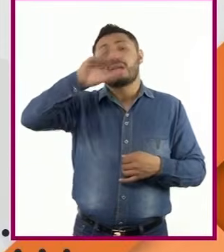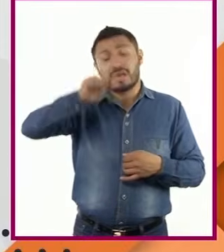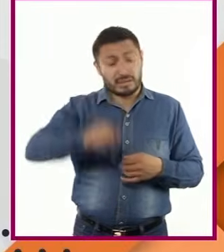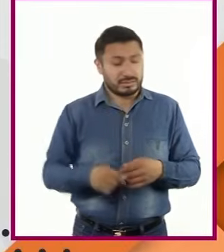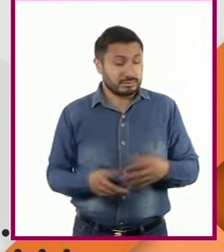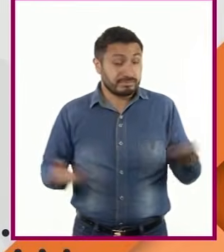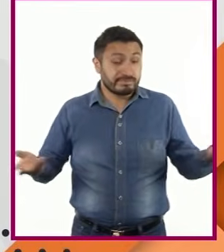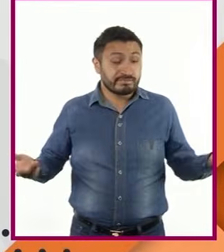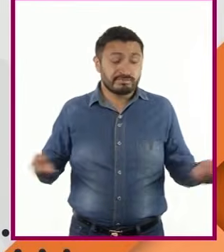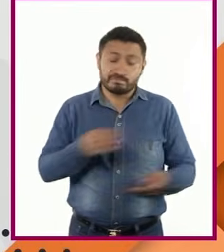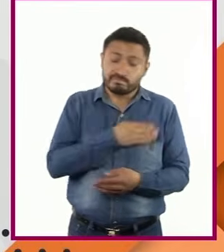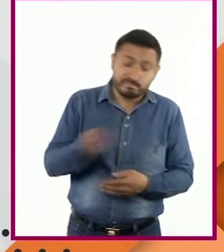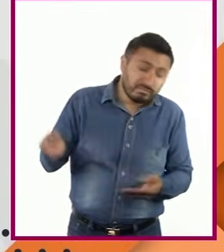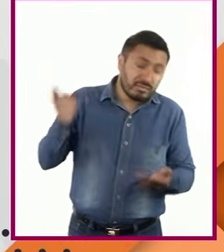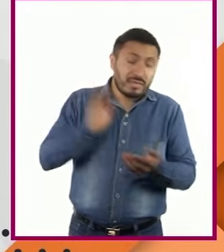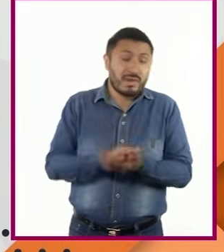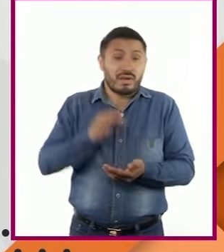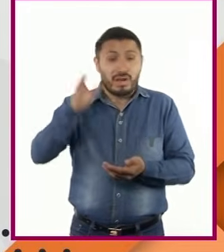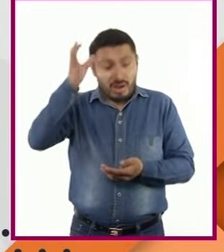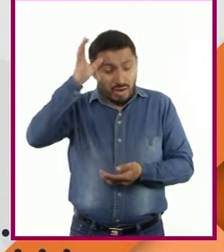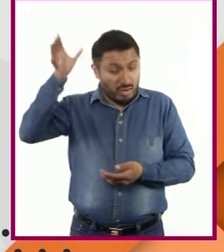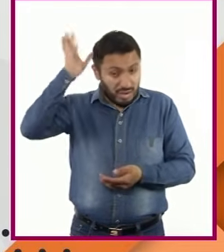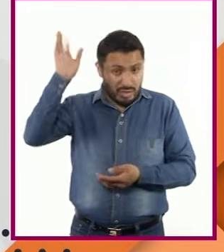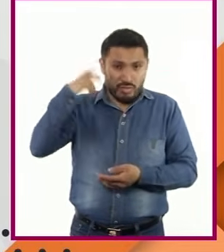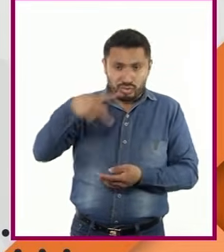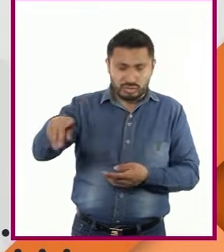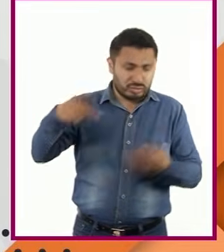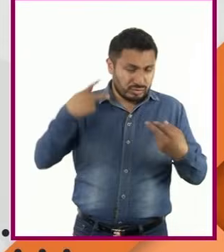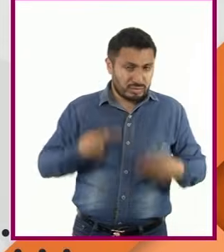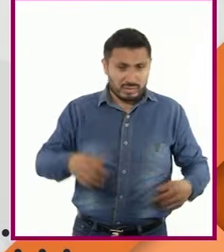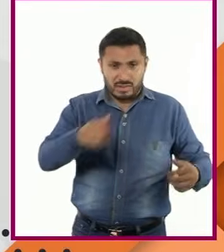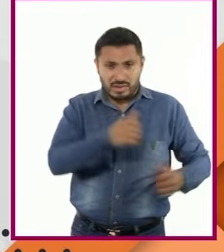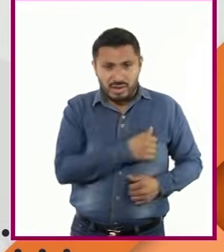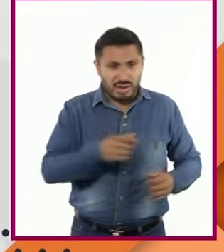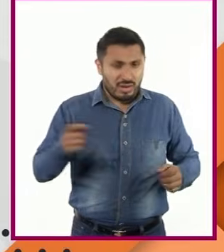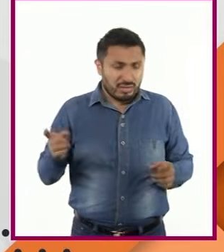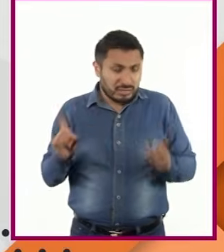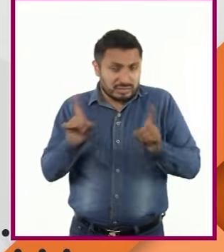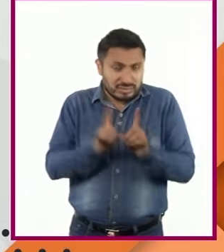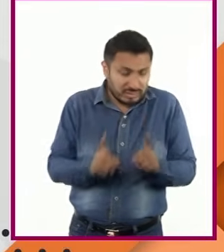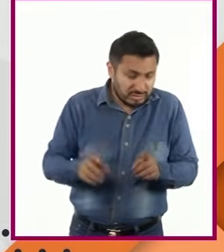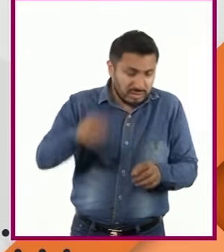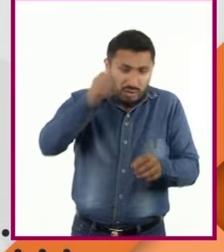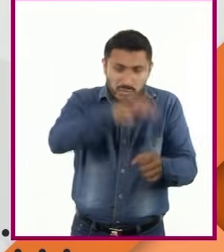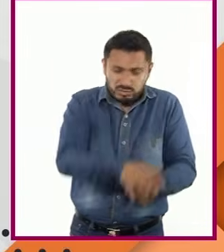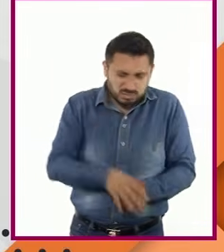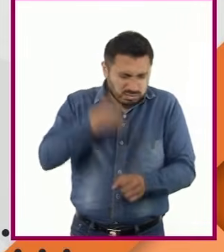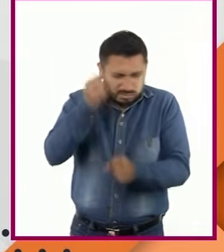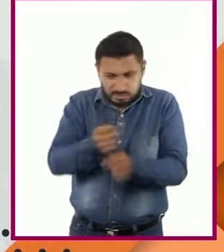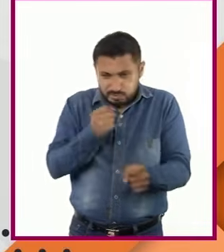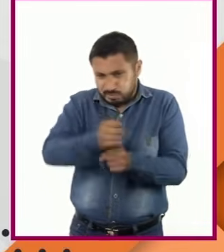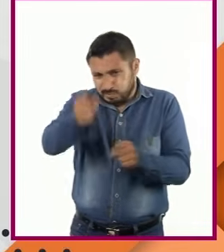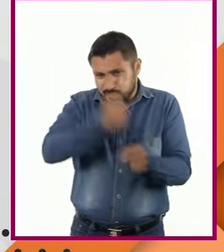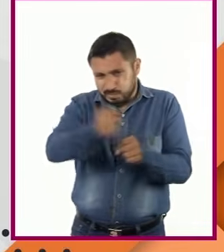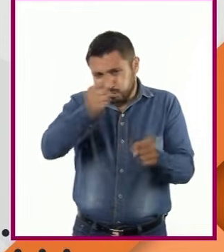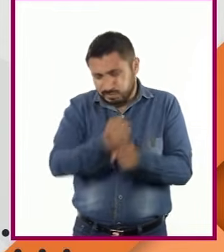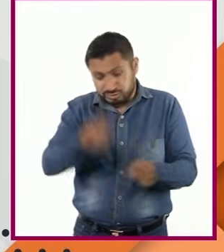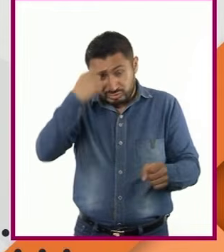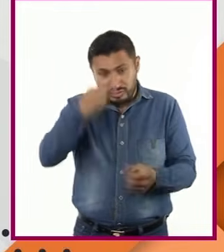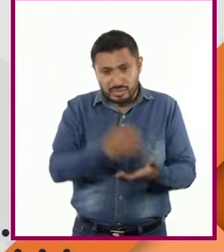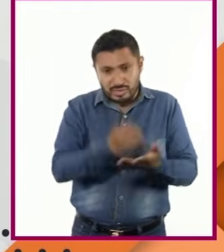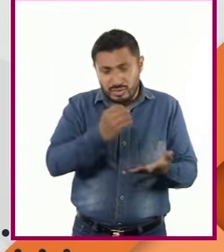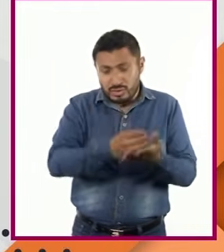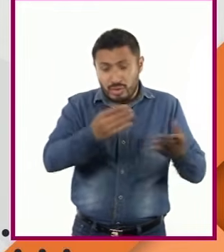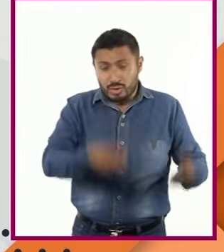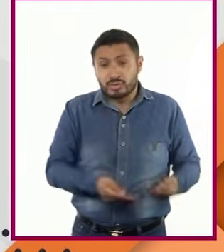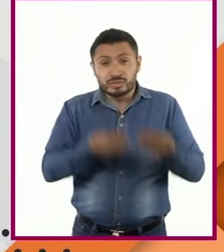Bueno, Cuauhtémoc y sus guerreros más cercanos fueron torturados para que entregaran el tesoro que los